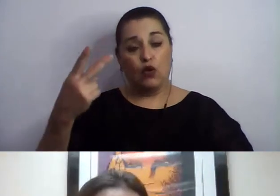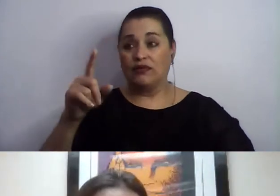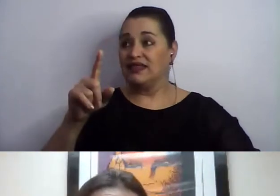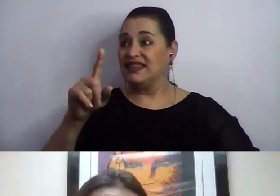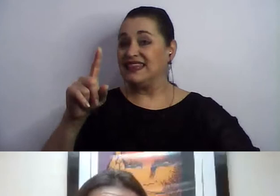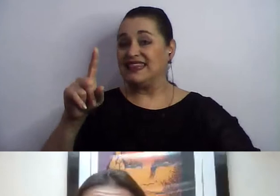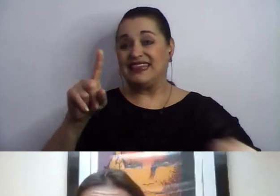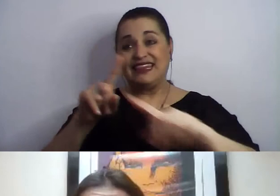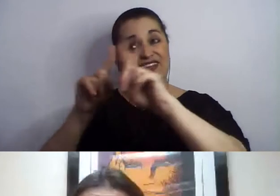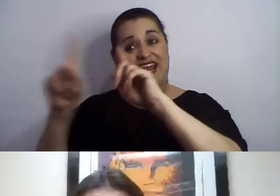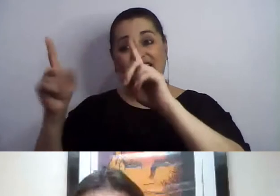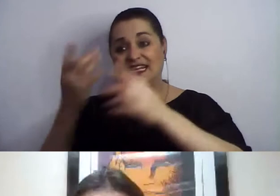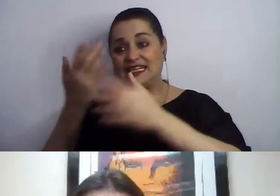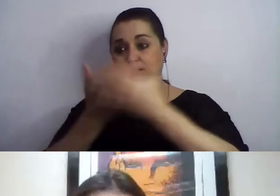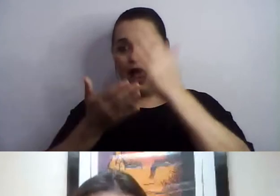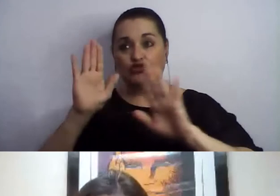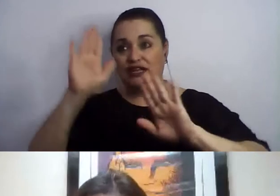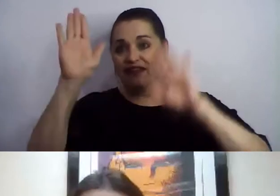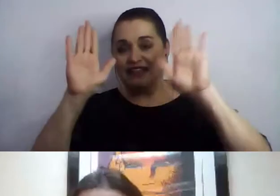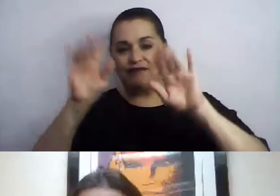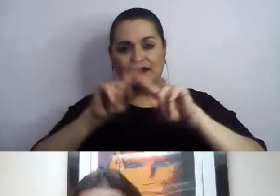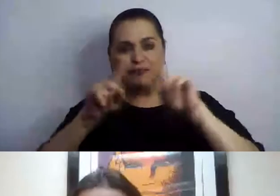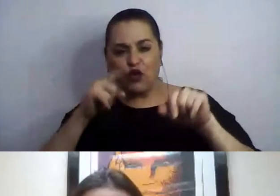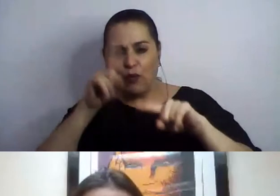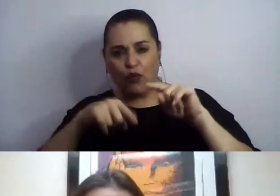pero honestamente no puedo ver quiénes son